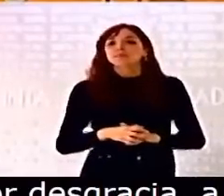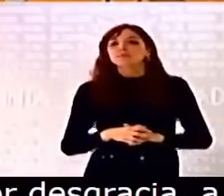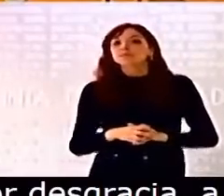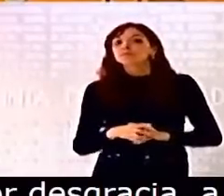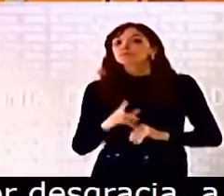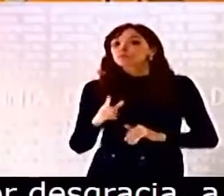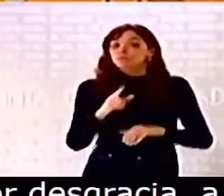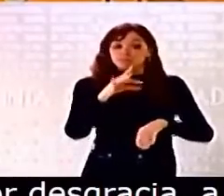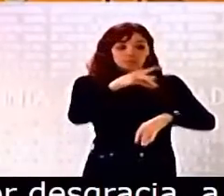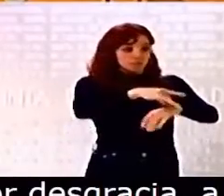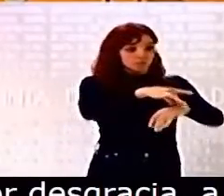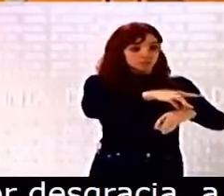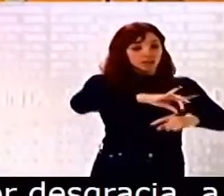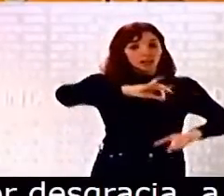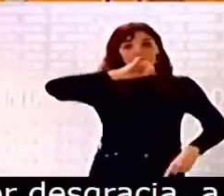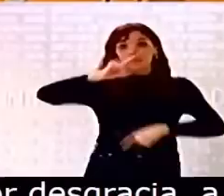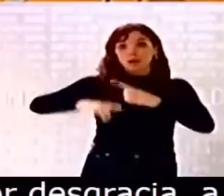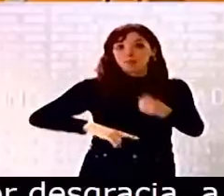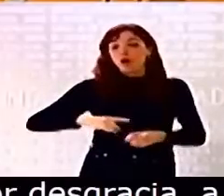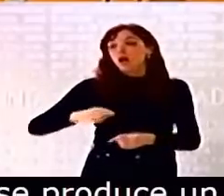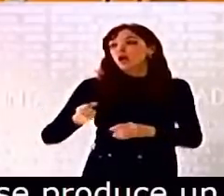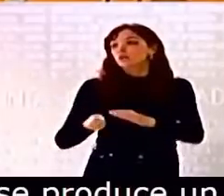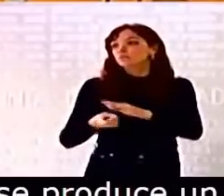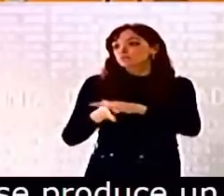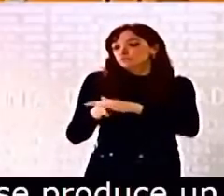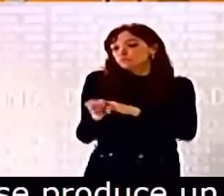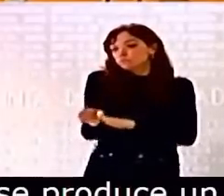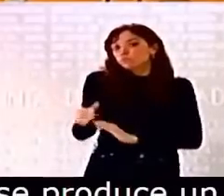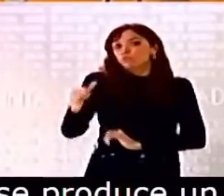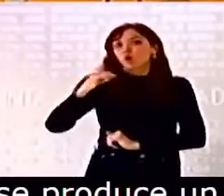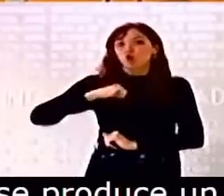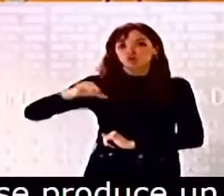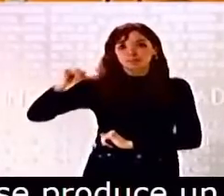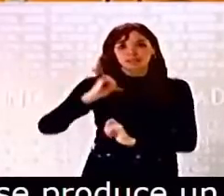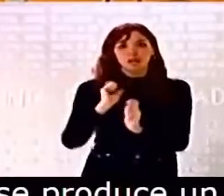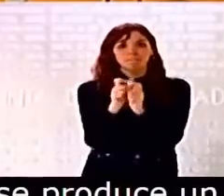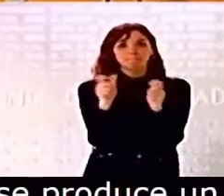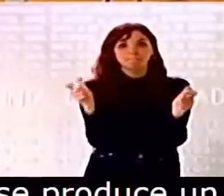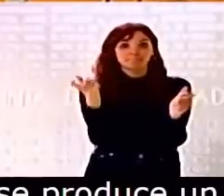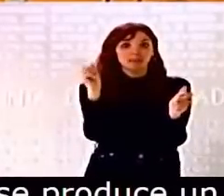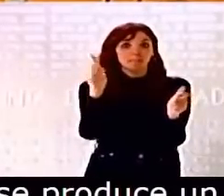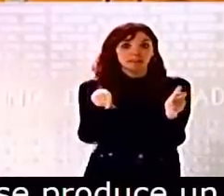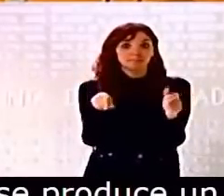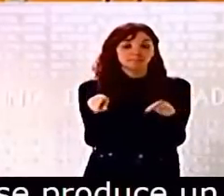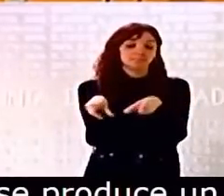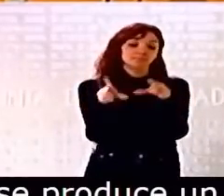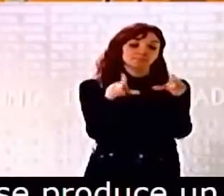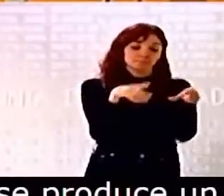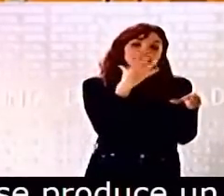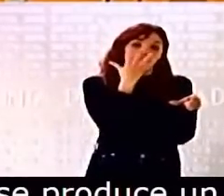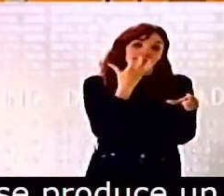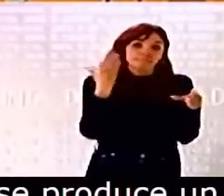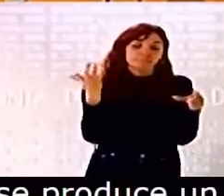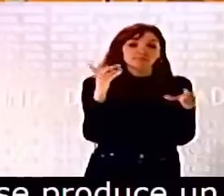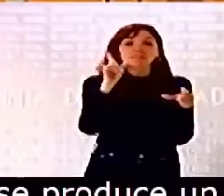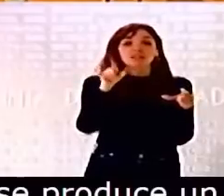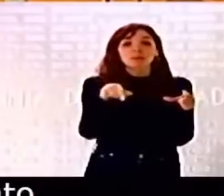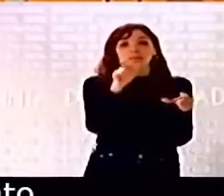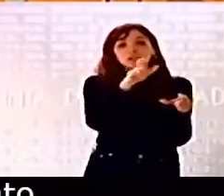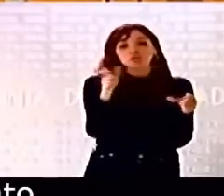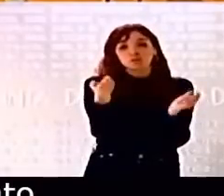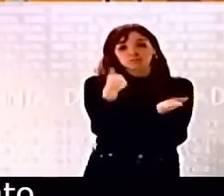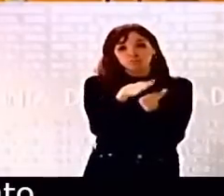se produce un incremento en el número de ingresados y un incremento, desgraciadamente, en el número de fallecidos.